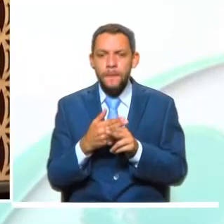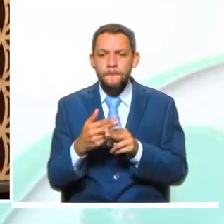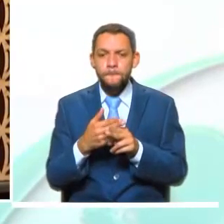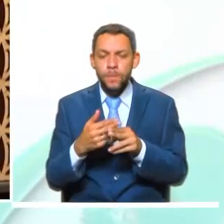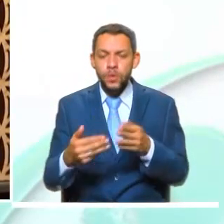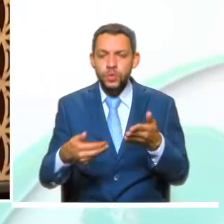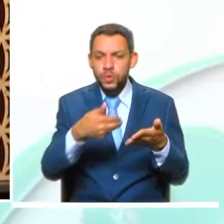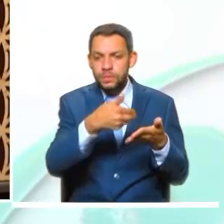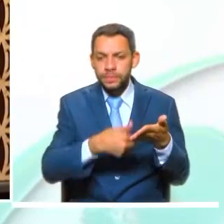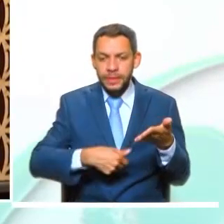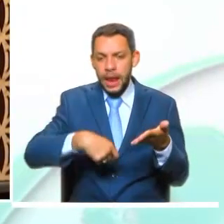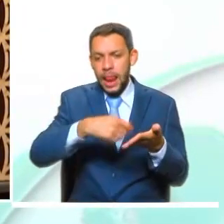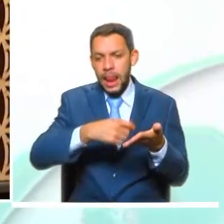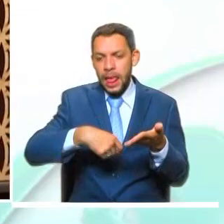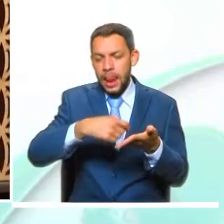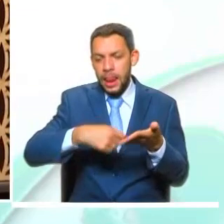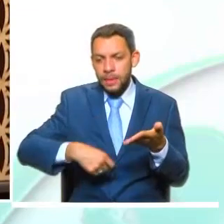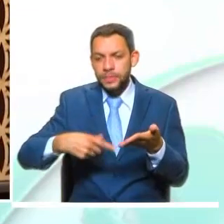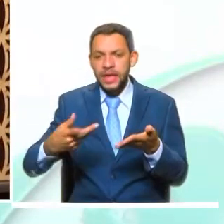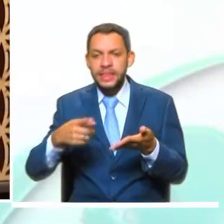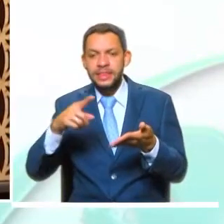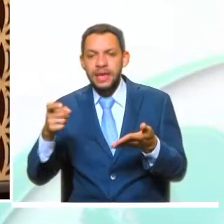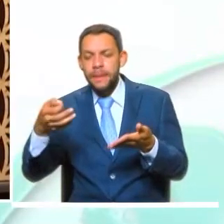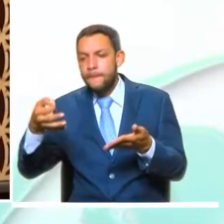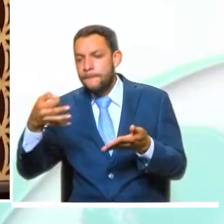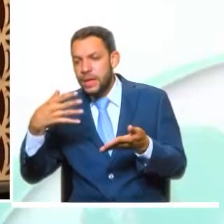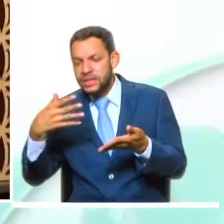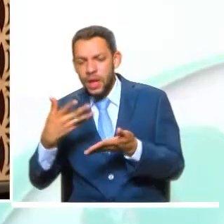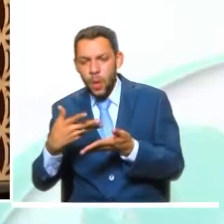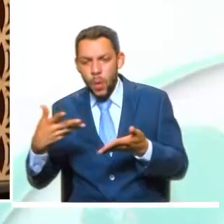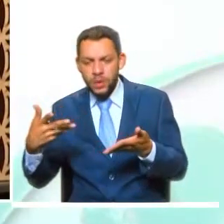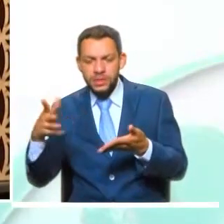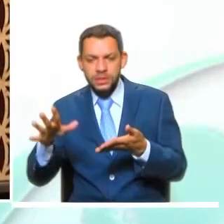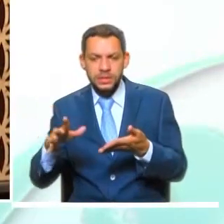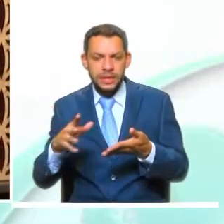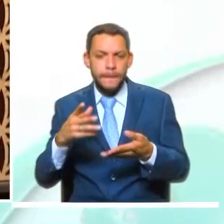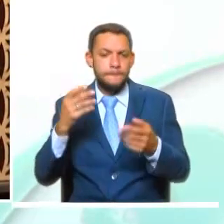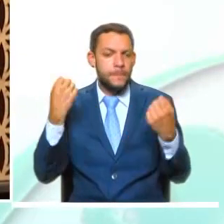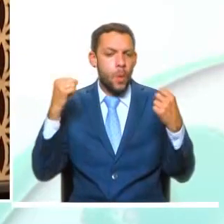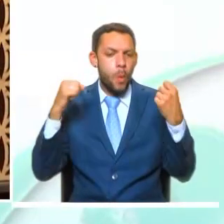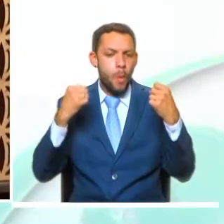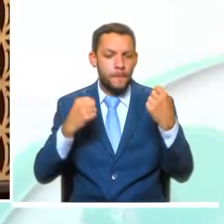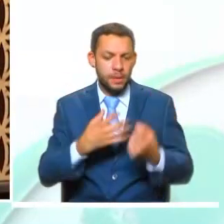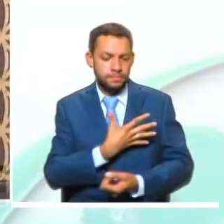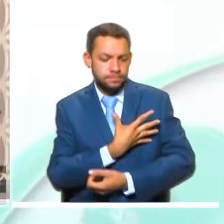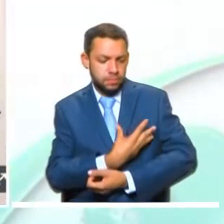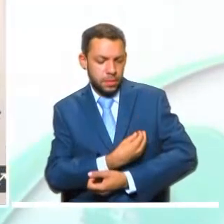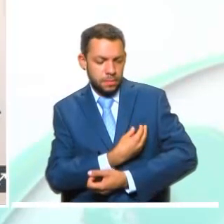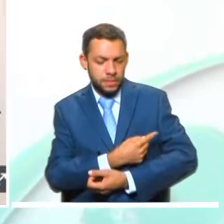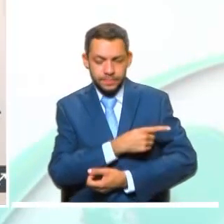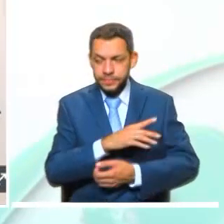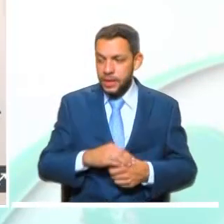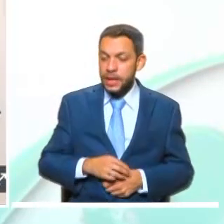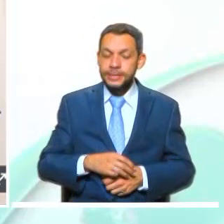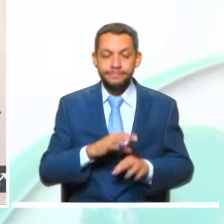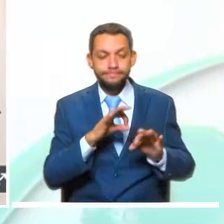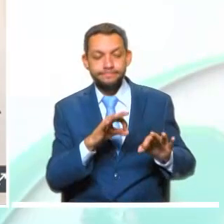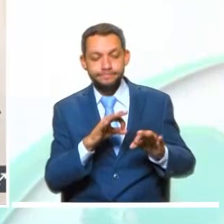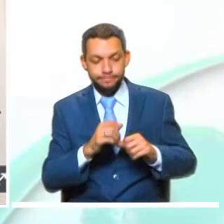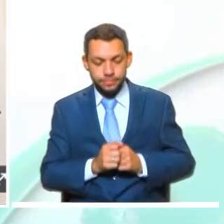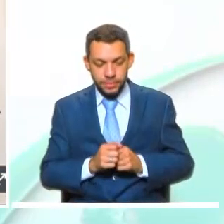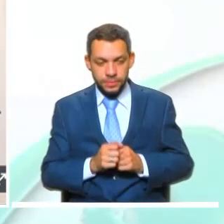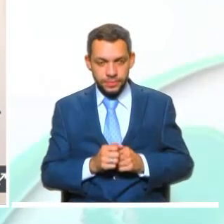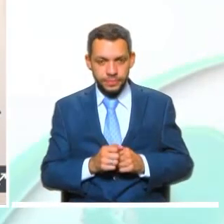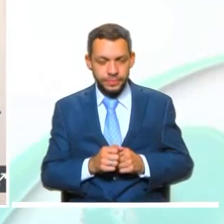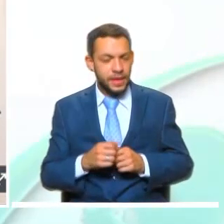pero tengo temor por la lactancia bueno qué bueno que tenga temor la felicitó este fin de semana yo